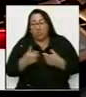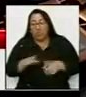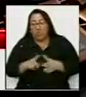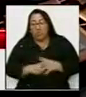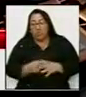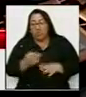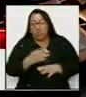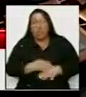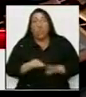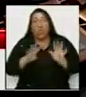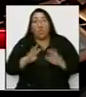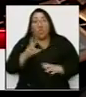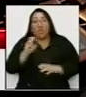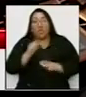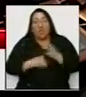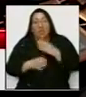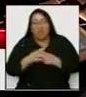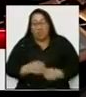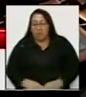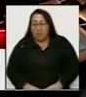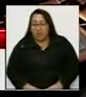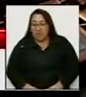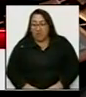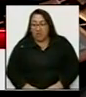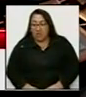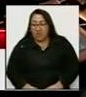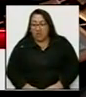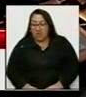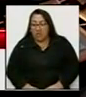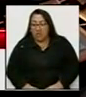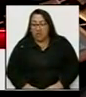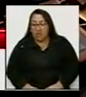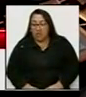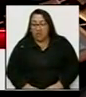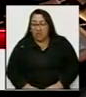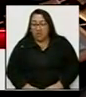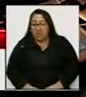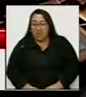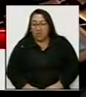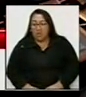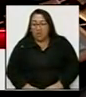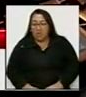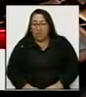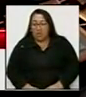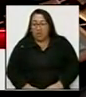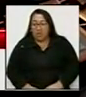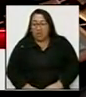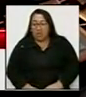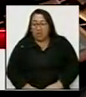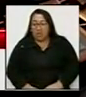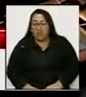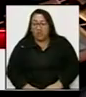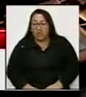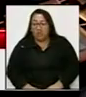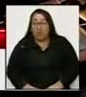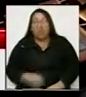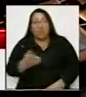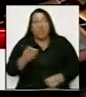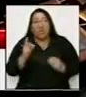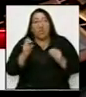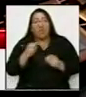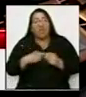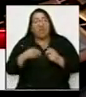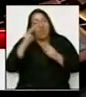empezado 9:30 de la mañana para venir a pedir otros temas que ya han sido votados. Yo le pediría que